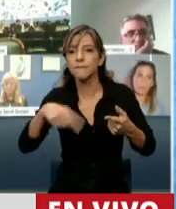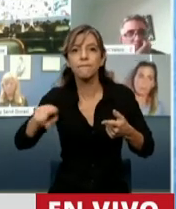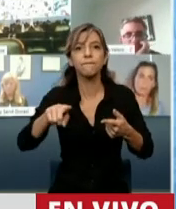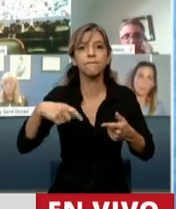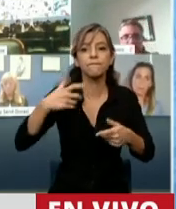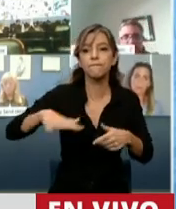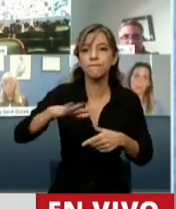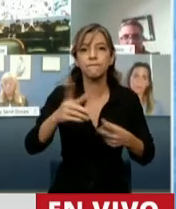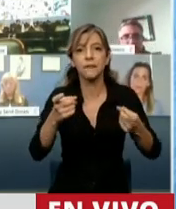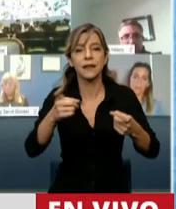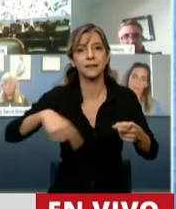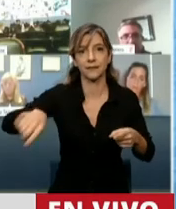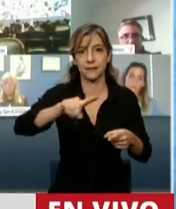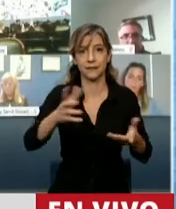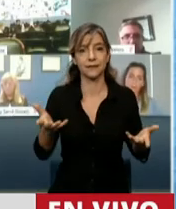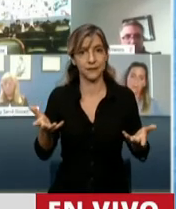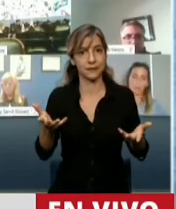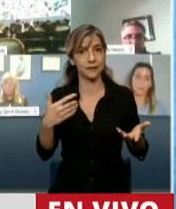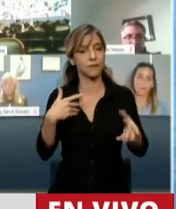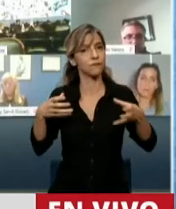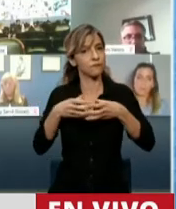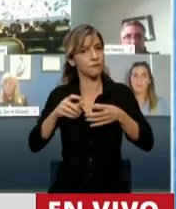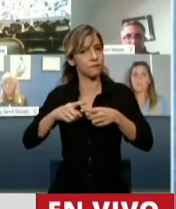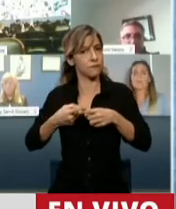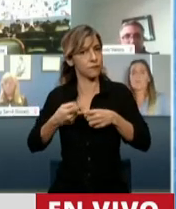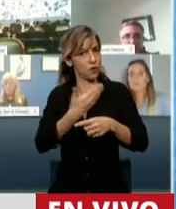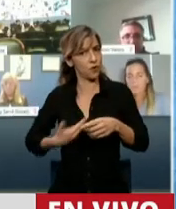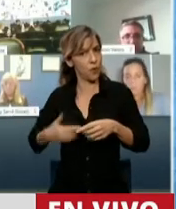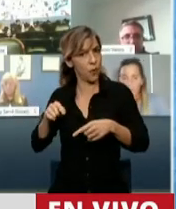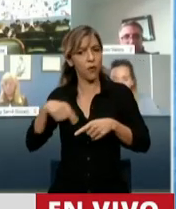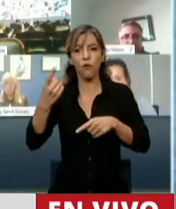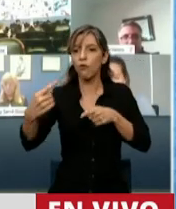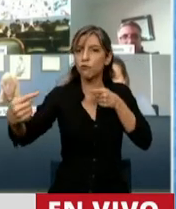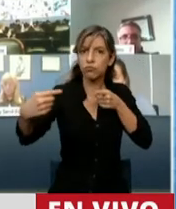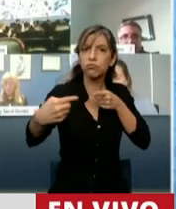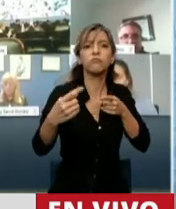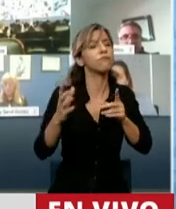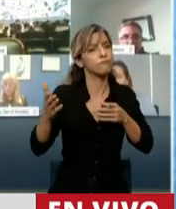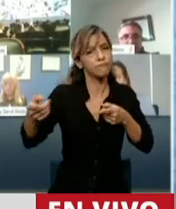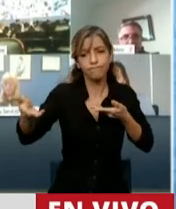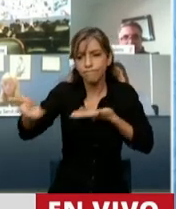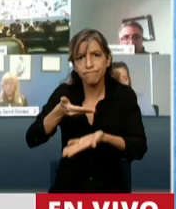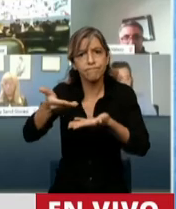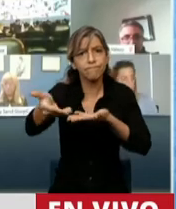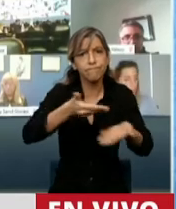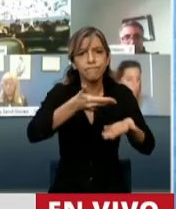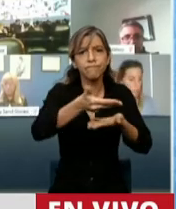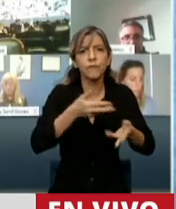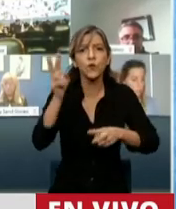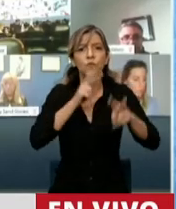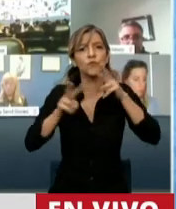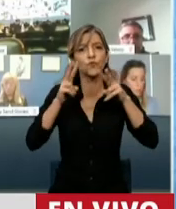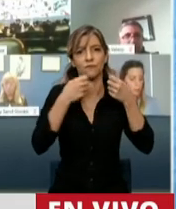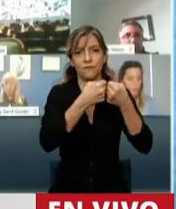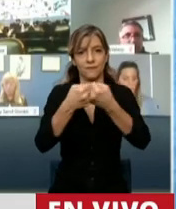que oficialismo y opositores podamos encontrar puntos en común. Y lo hemos hecho en esta ley. Por eso que la